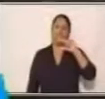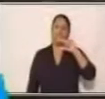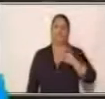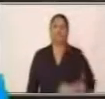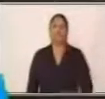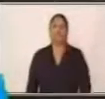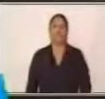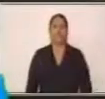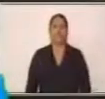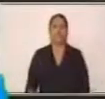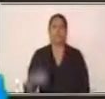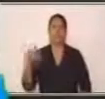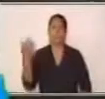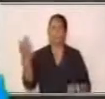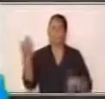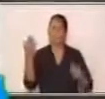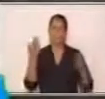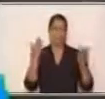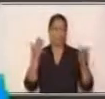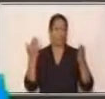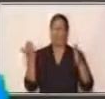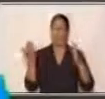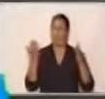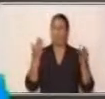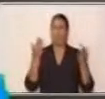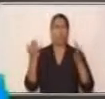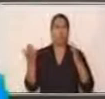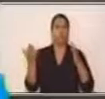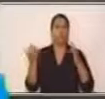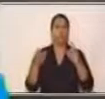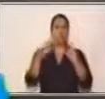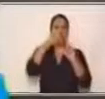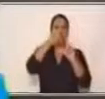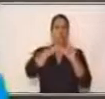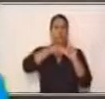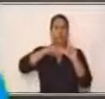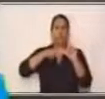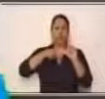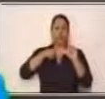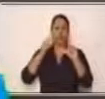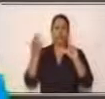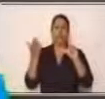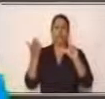Si comparamos el ángulo recto con el ángulo agudo, ¿qué diferencia notan?